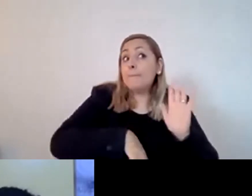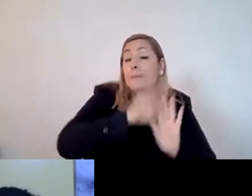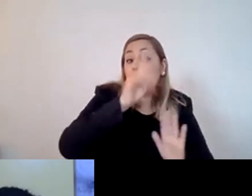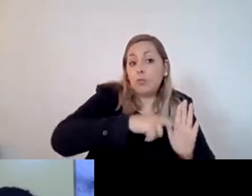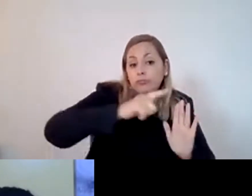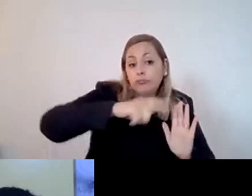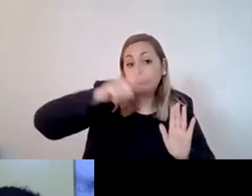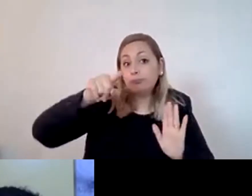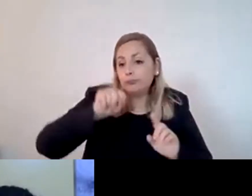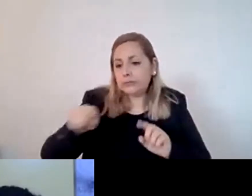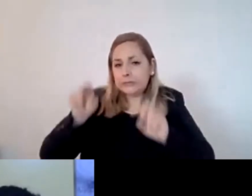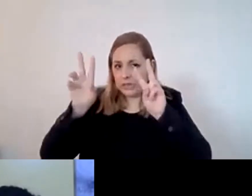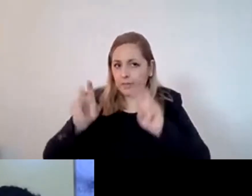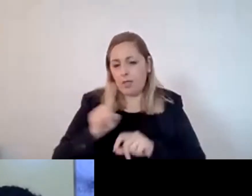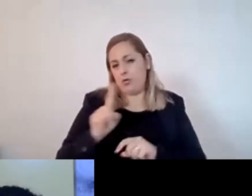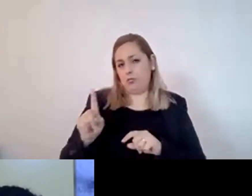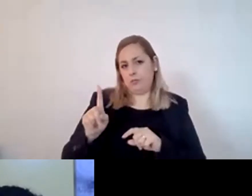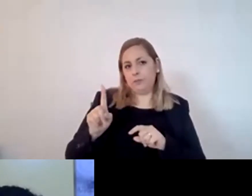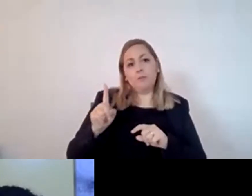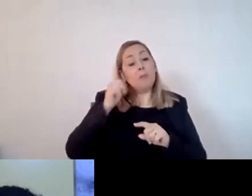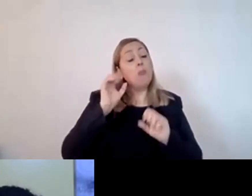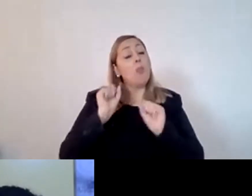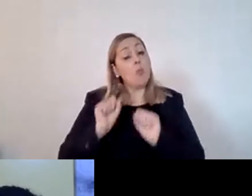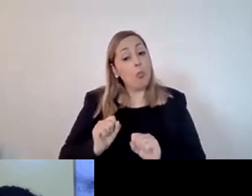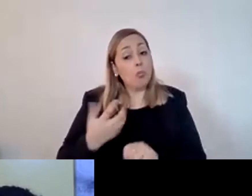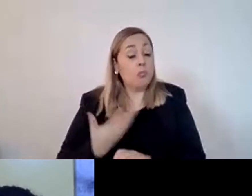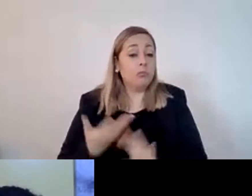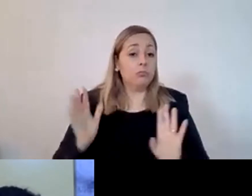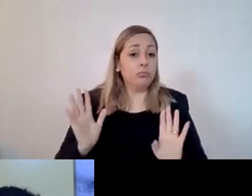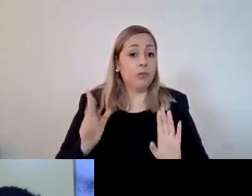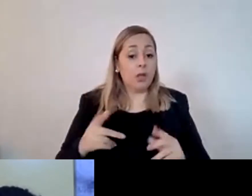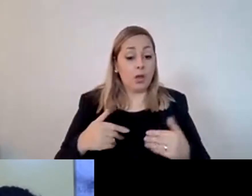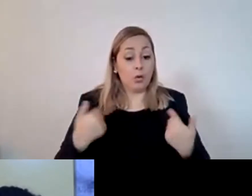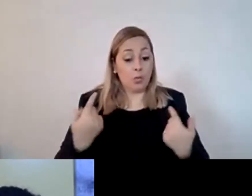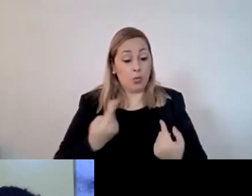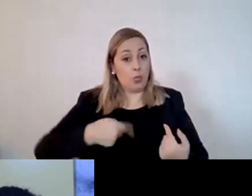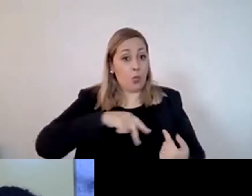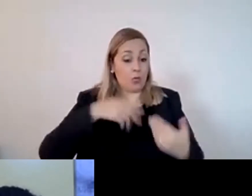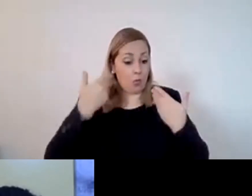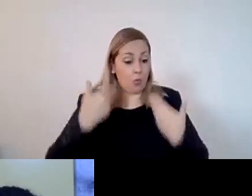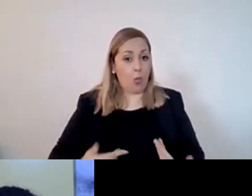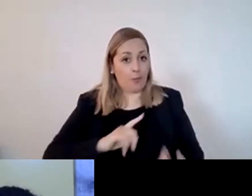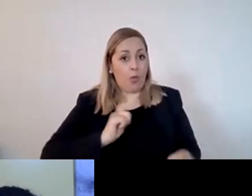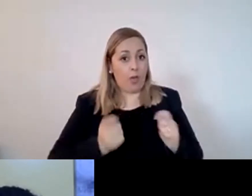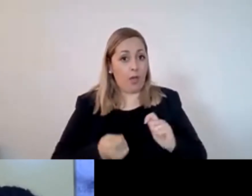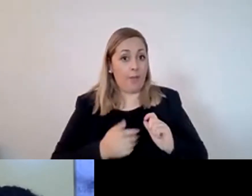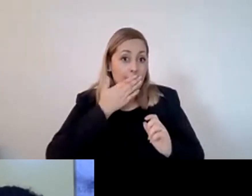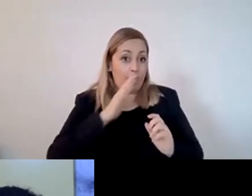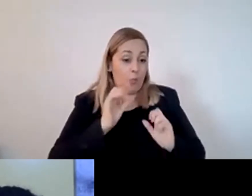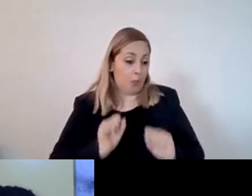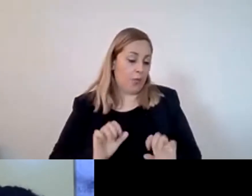en esa línea, Ujú. pero pudieran existir si nuestro organismo se adapta lo mejor que puede